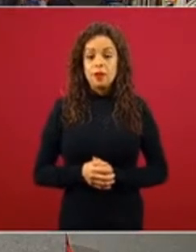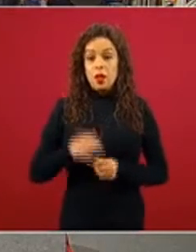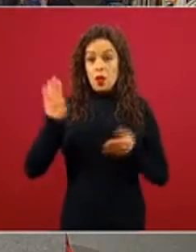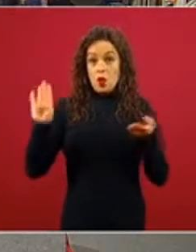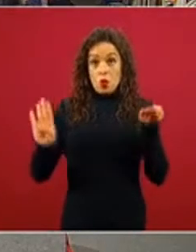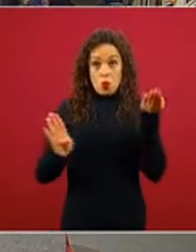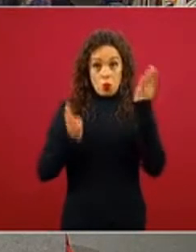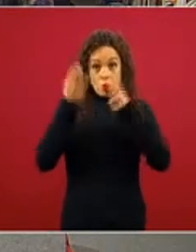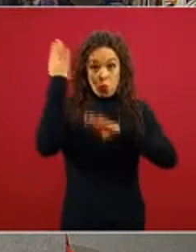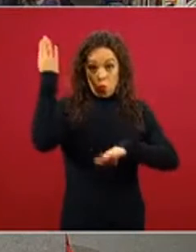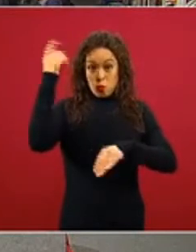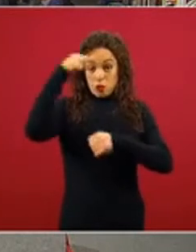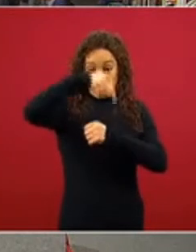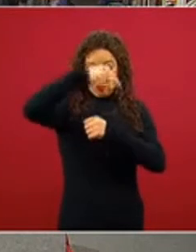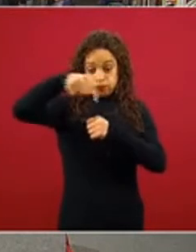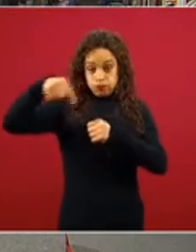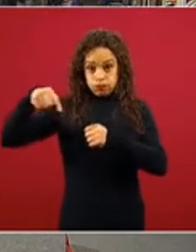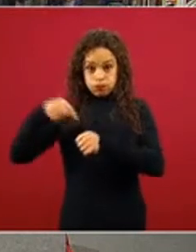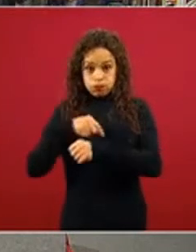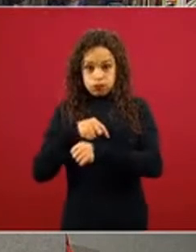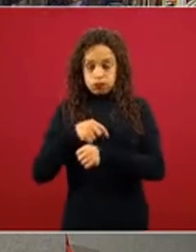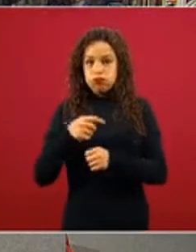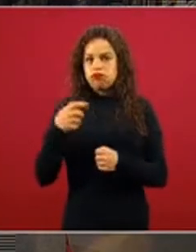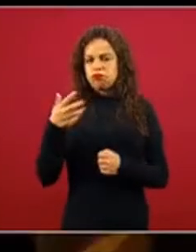al menos 90